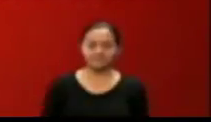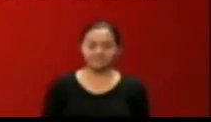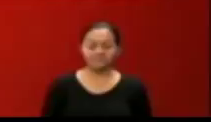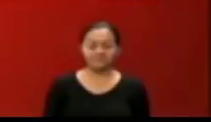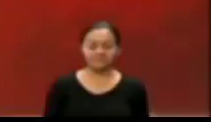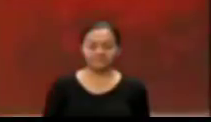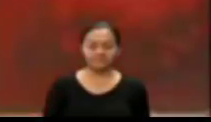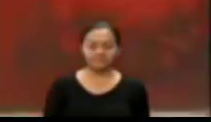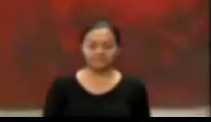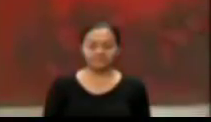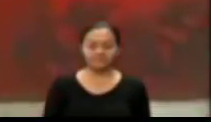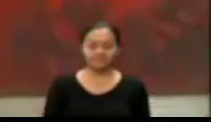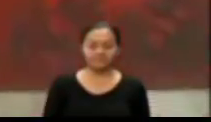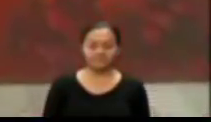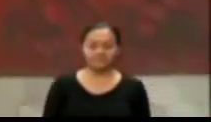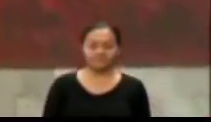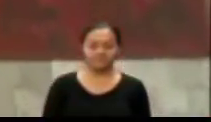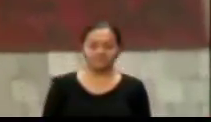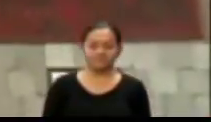www.elapecuador.com.